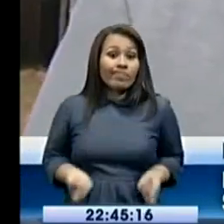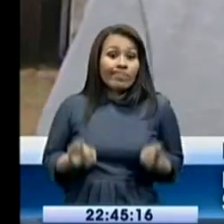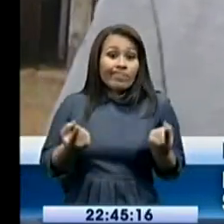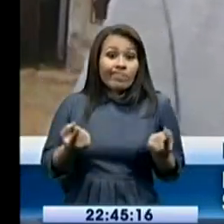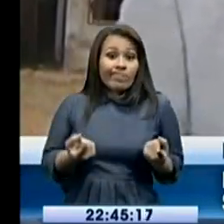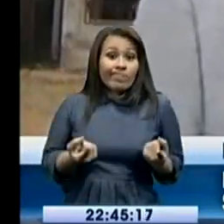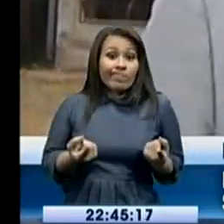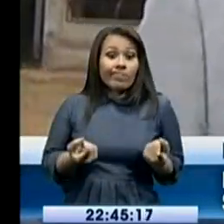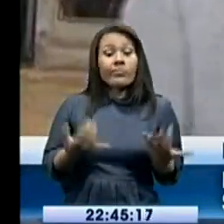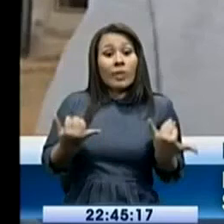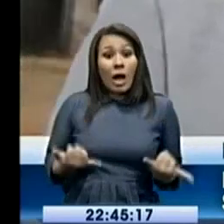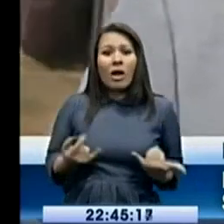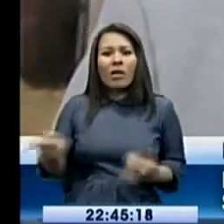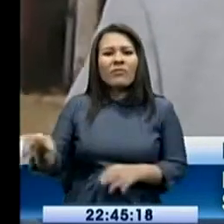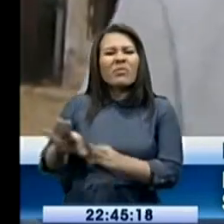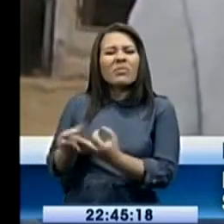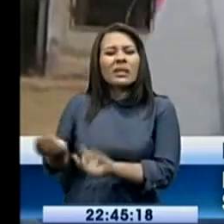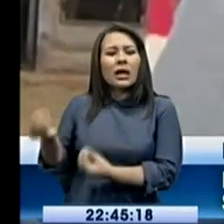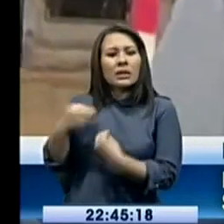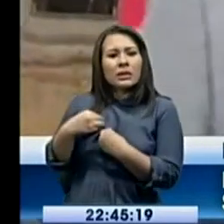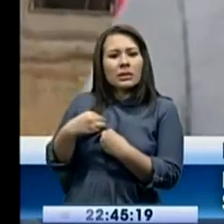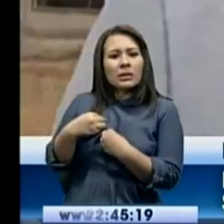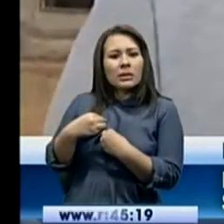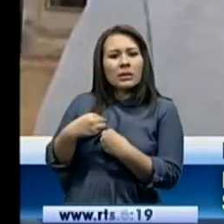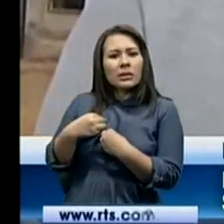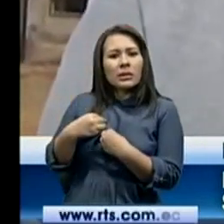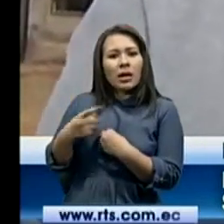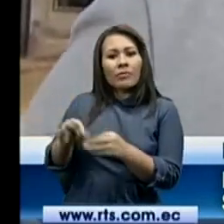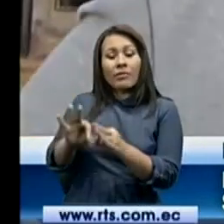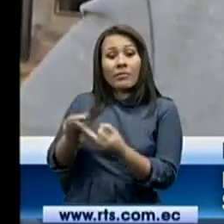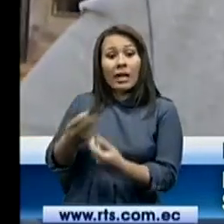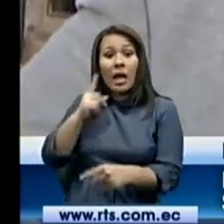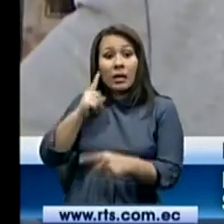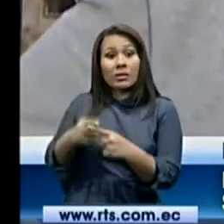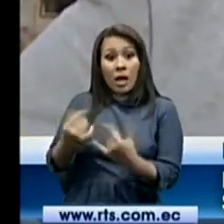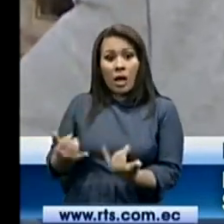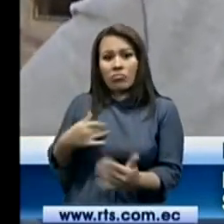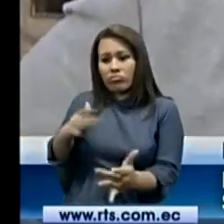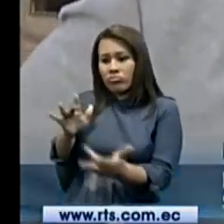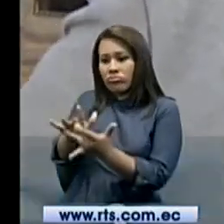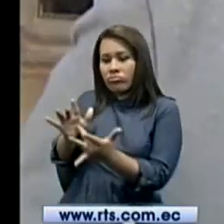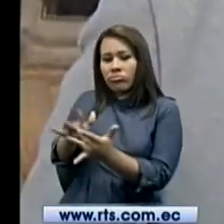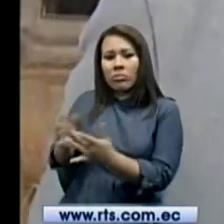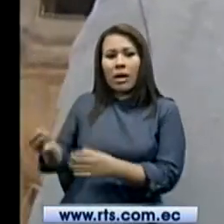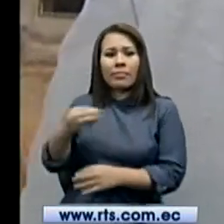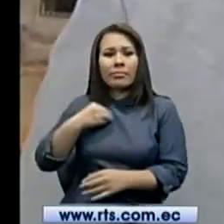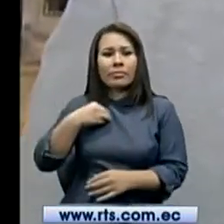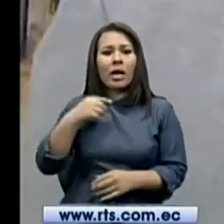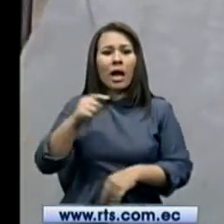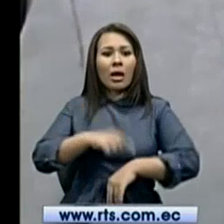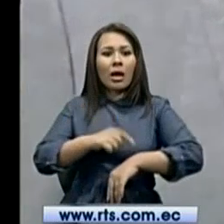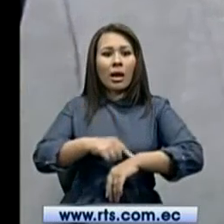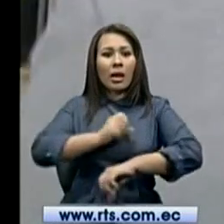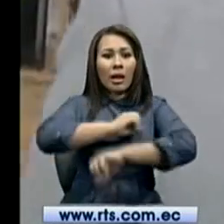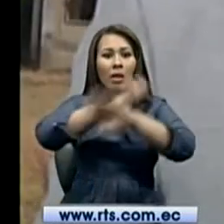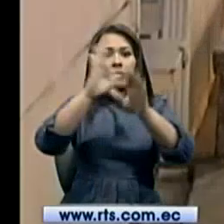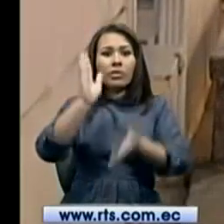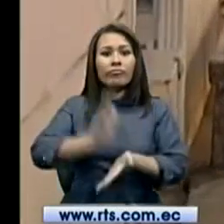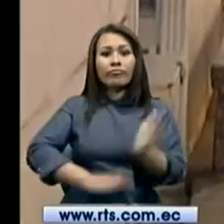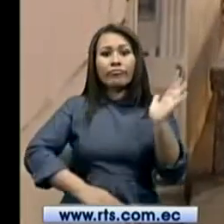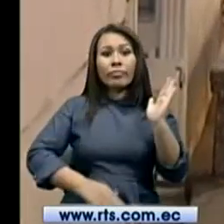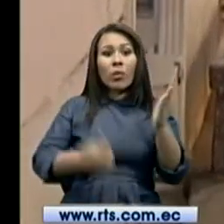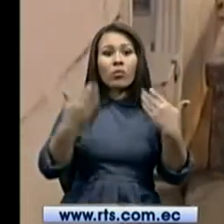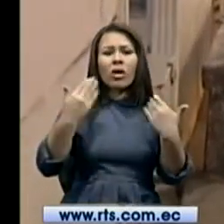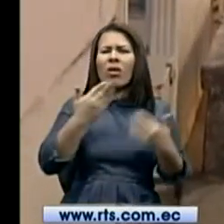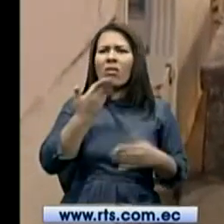qué supieron indicar los familiares? Con los familiares hasta el momento se tomó contacto y dijeron que él había salido en horas de la mañana desde la ciudad de Guayaquil.